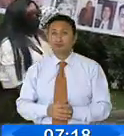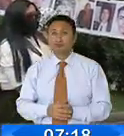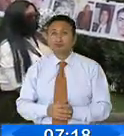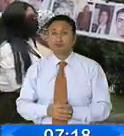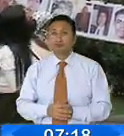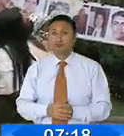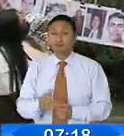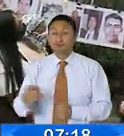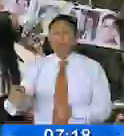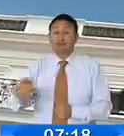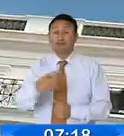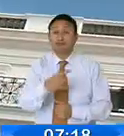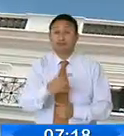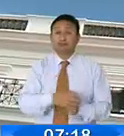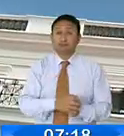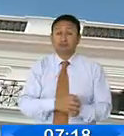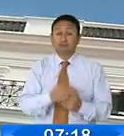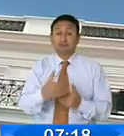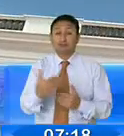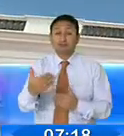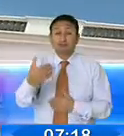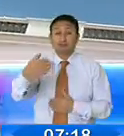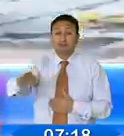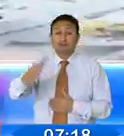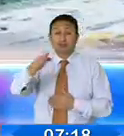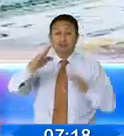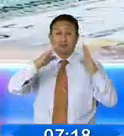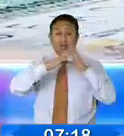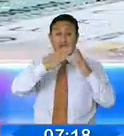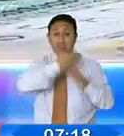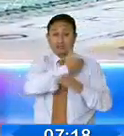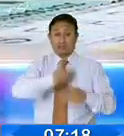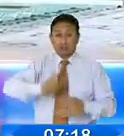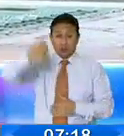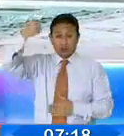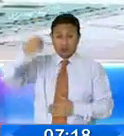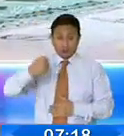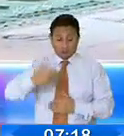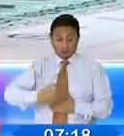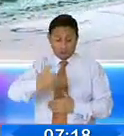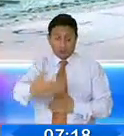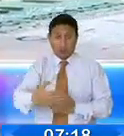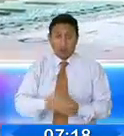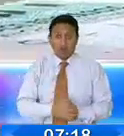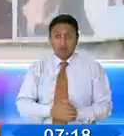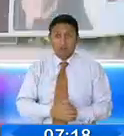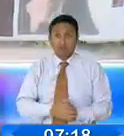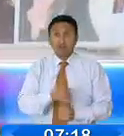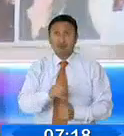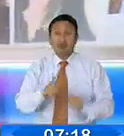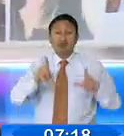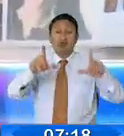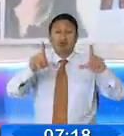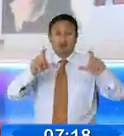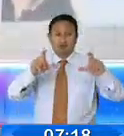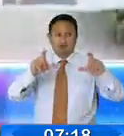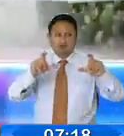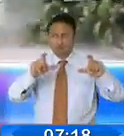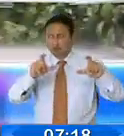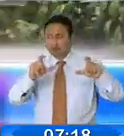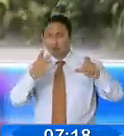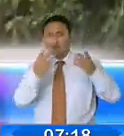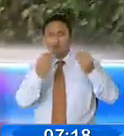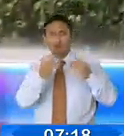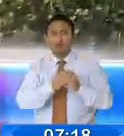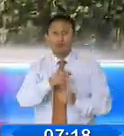La Plaza de la Independencia frente al Palacio de Gobierno se ha convertido en su escenario de lucha. Hay más de una fotografía da cuenta que la desaparición